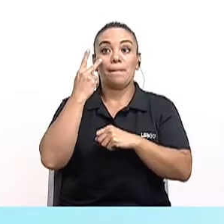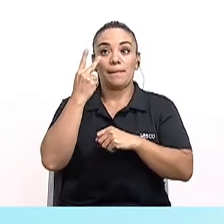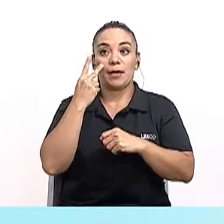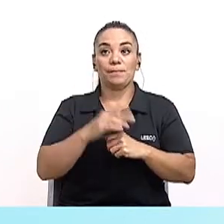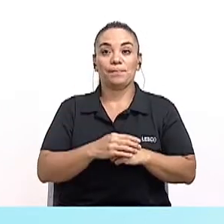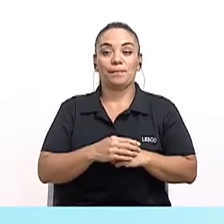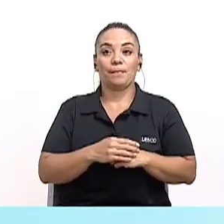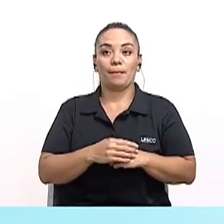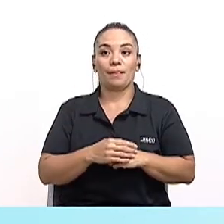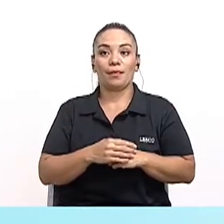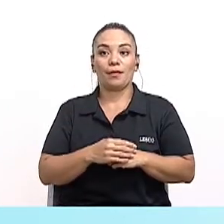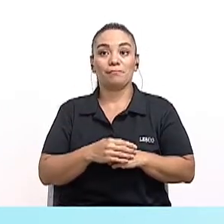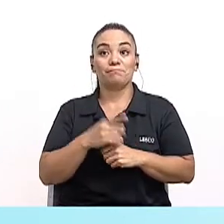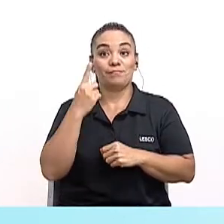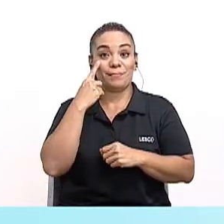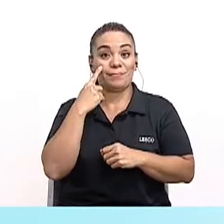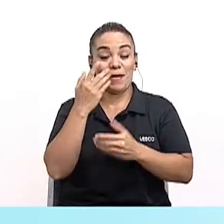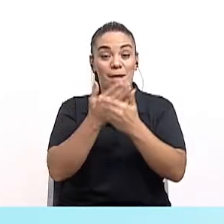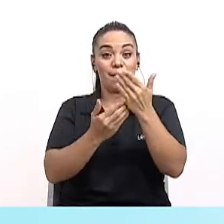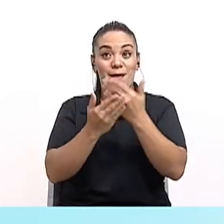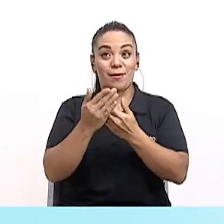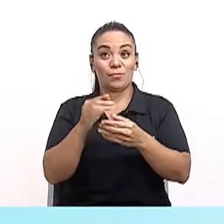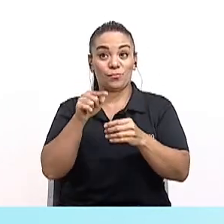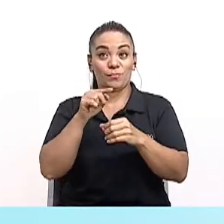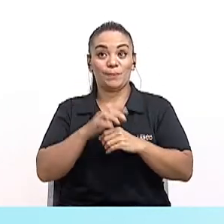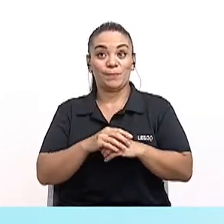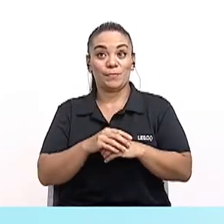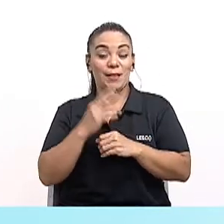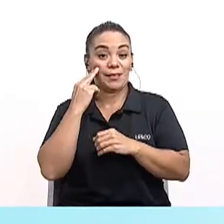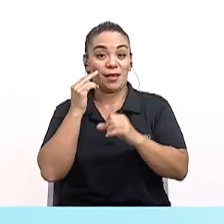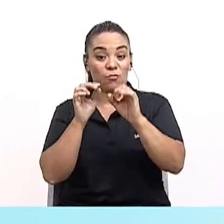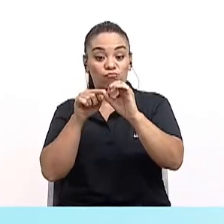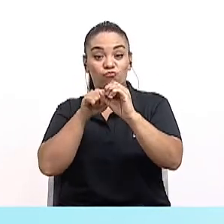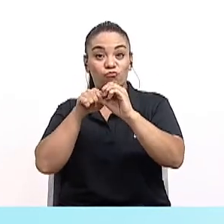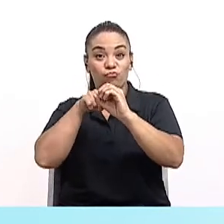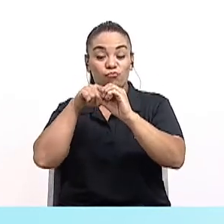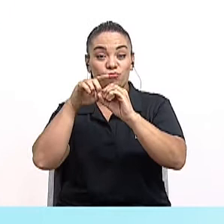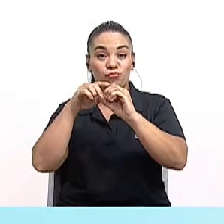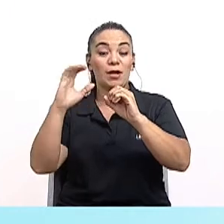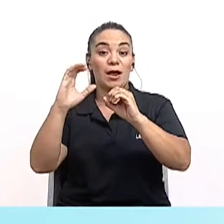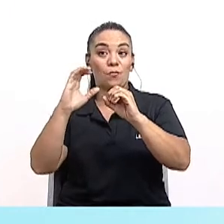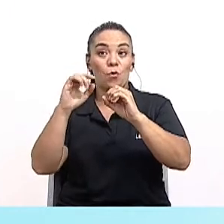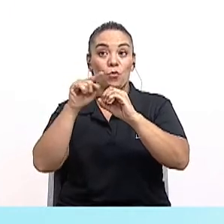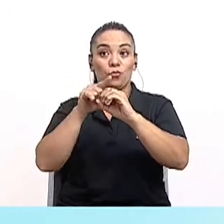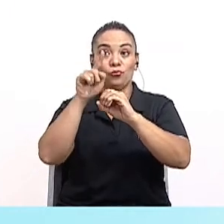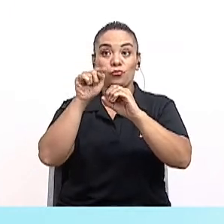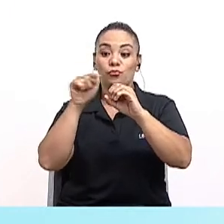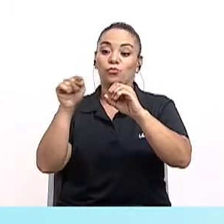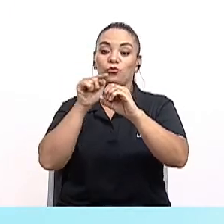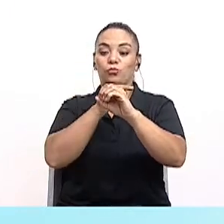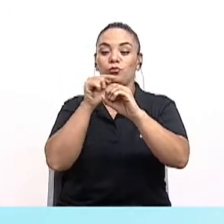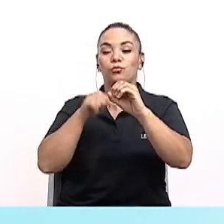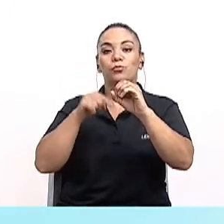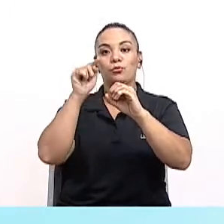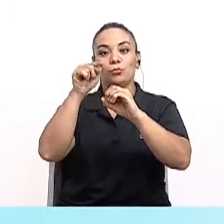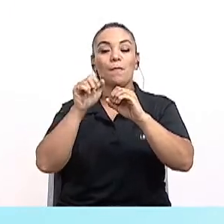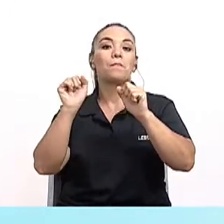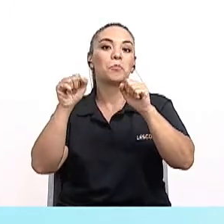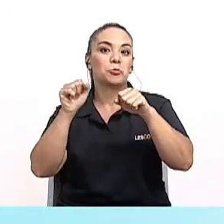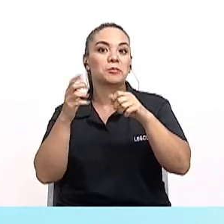representar la bolita negra, un átomo de carbono, y cada uno de estos representa un enlace posible que va a tener el